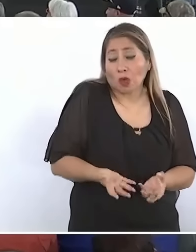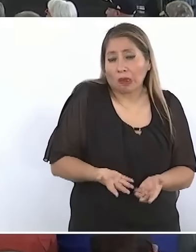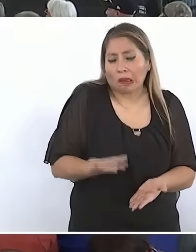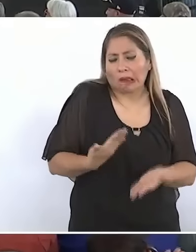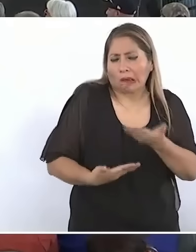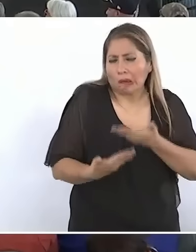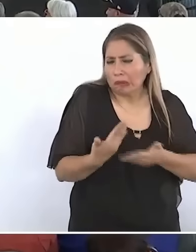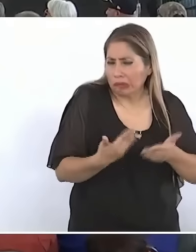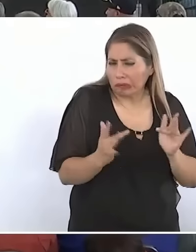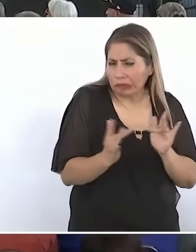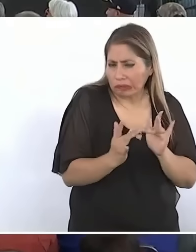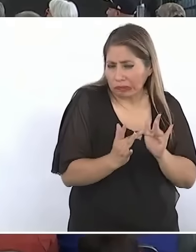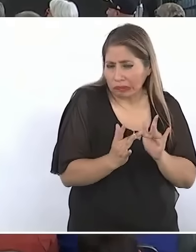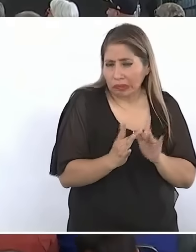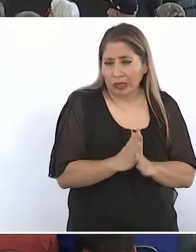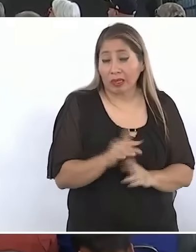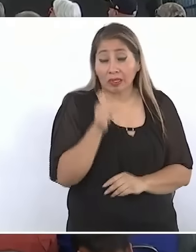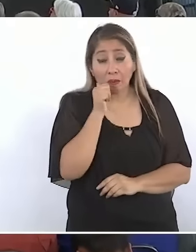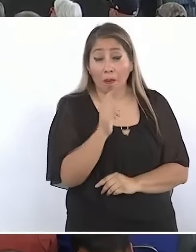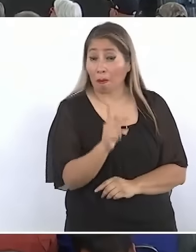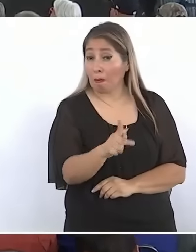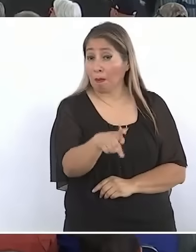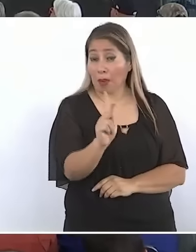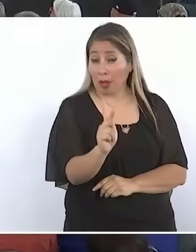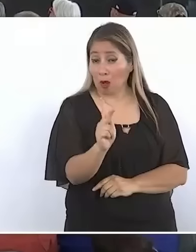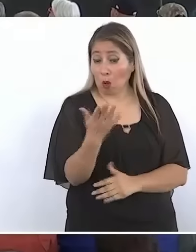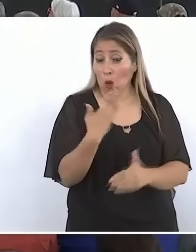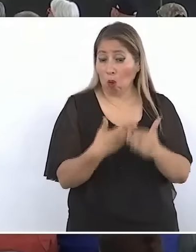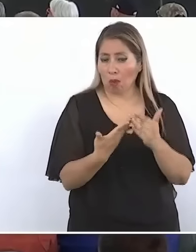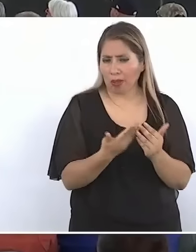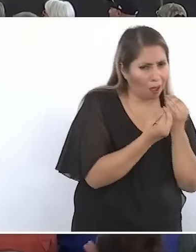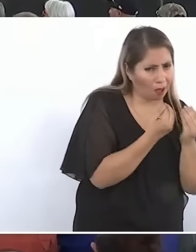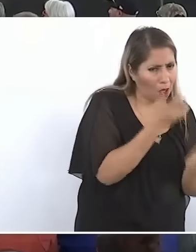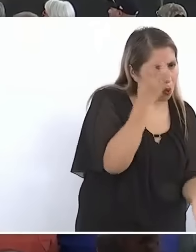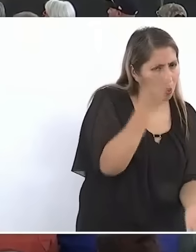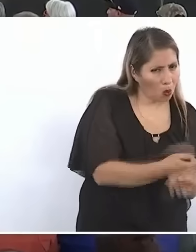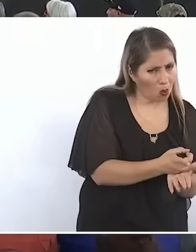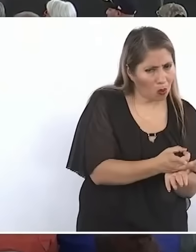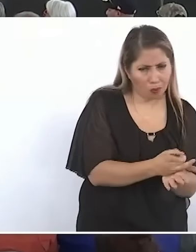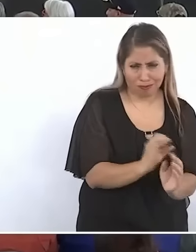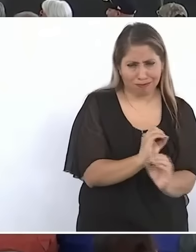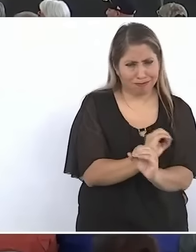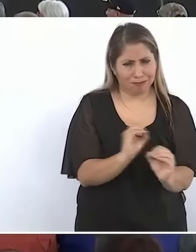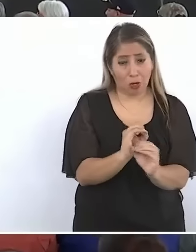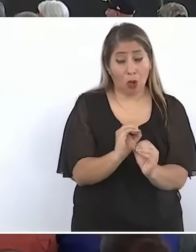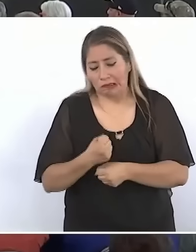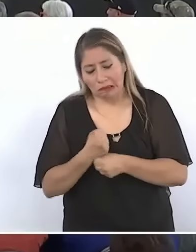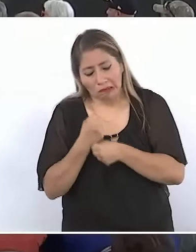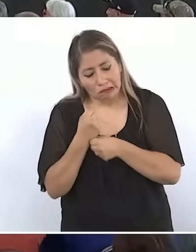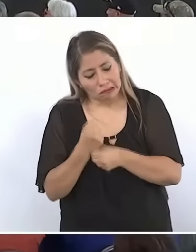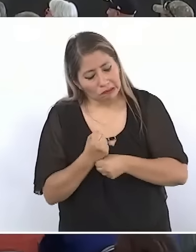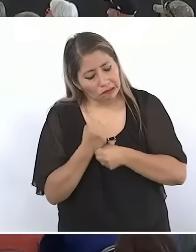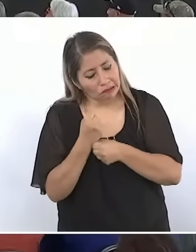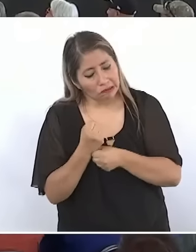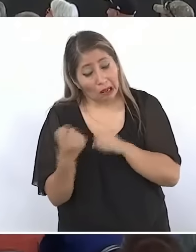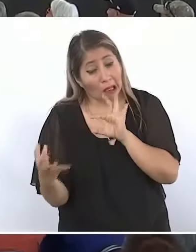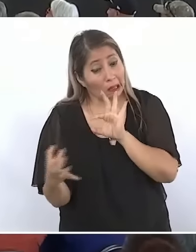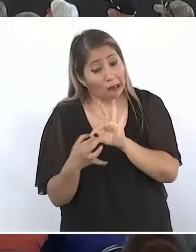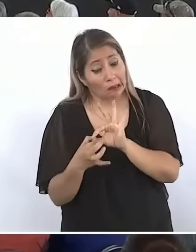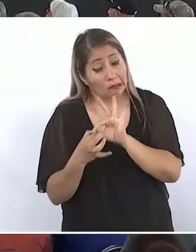compartidos. Y no solo compartimos el pan y la sal, sino también los sufrimientos. Desde